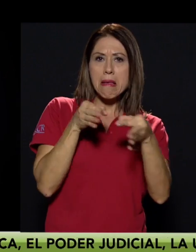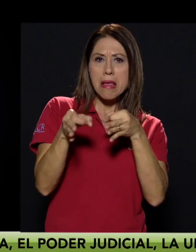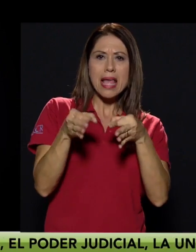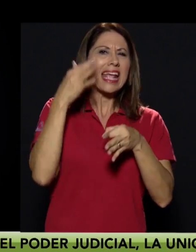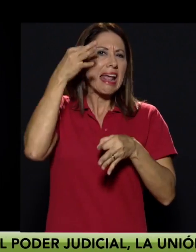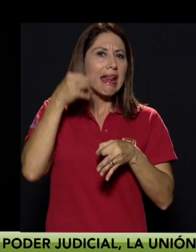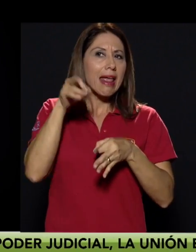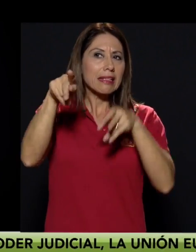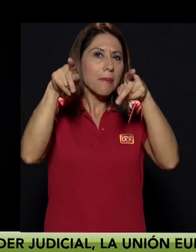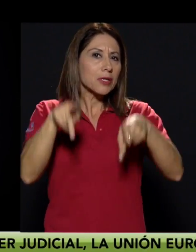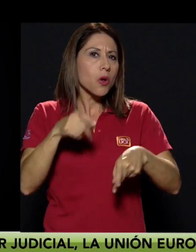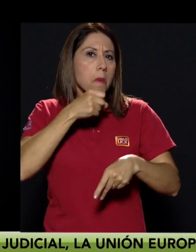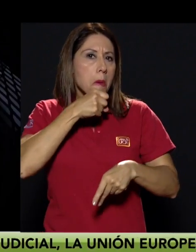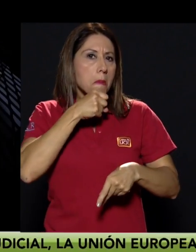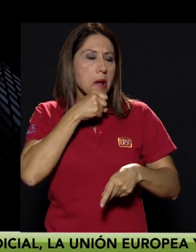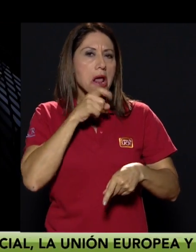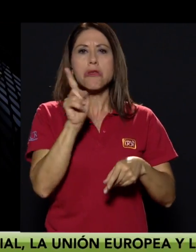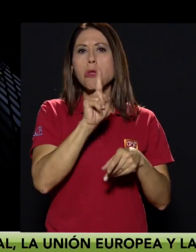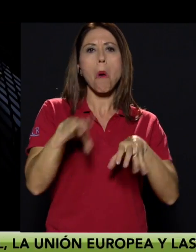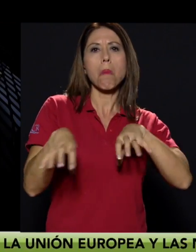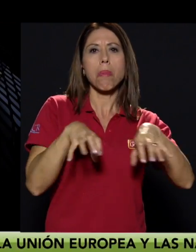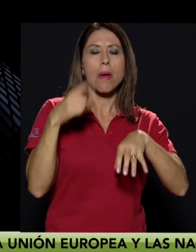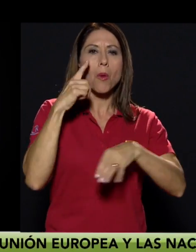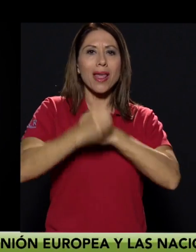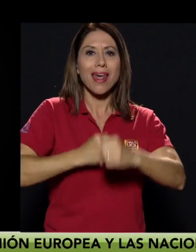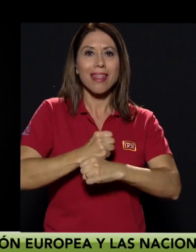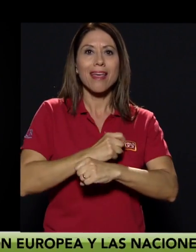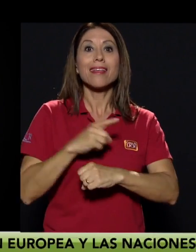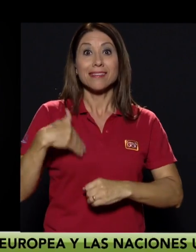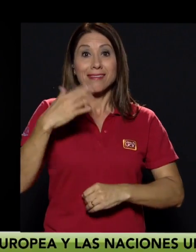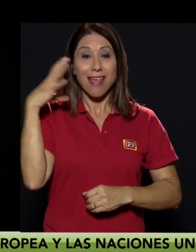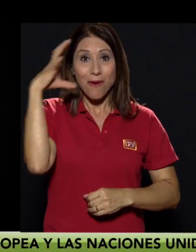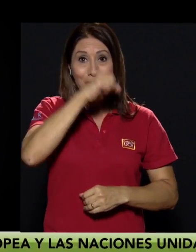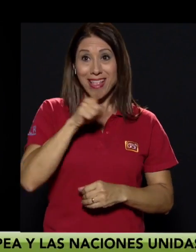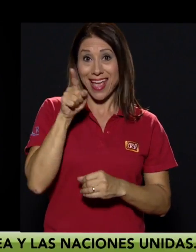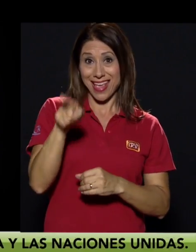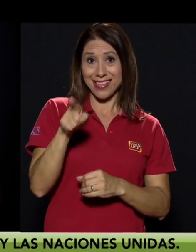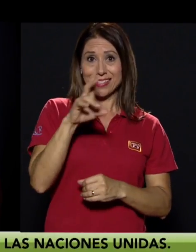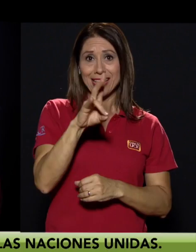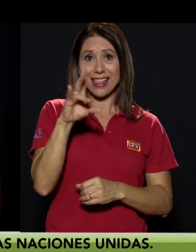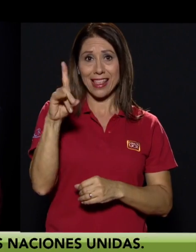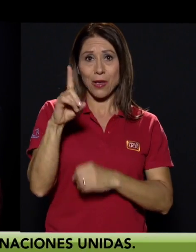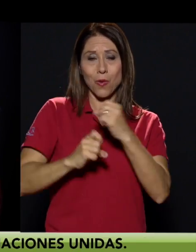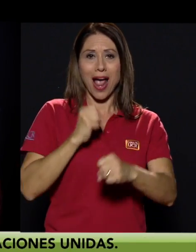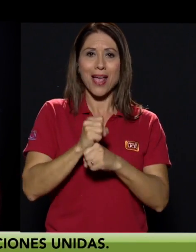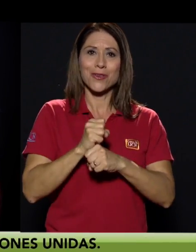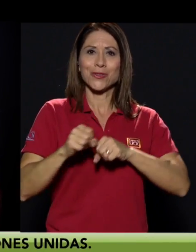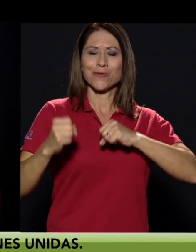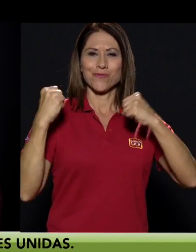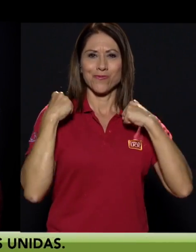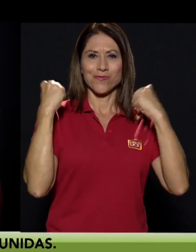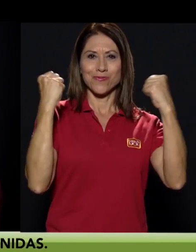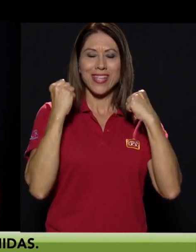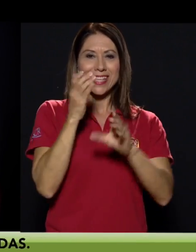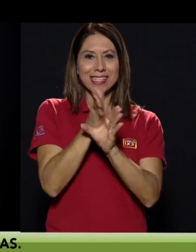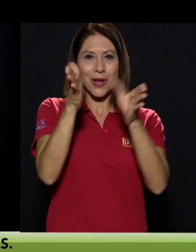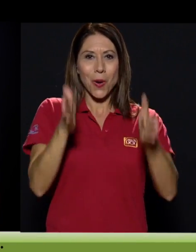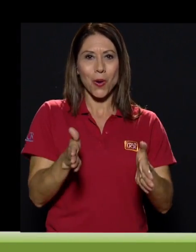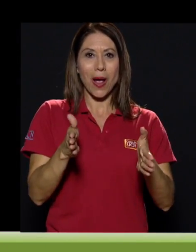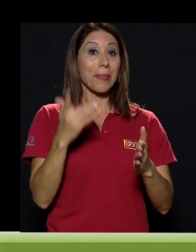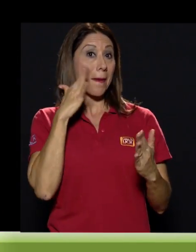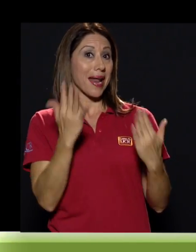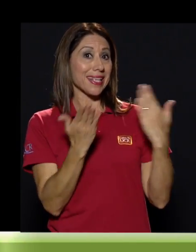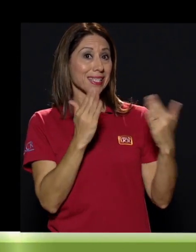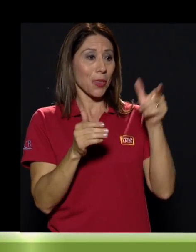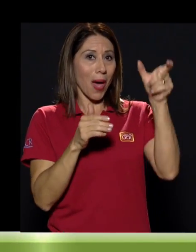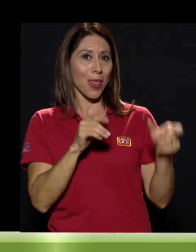inactiva por su edad, para darse cuenta que a sus 71 años hace ejercicio y es psicóloga. Un caso parecido al de don Lester, quien con el apoyo de